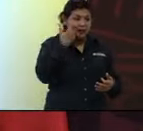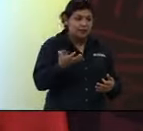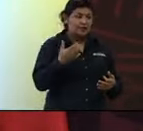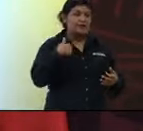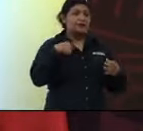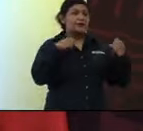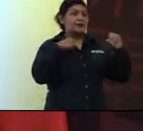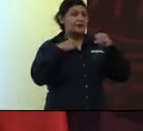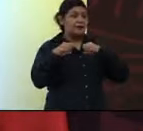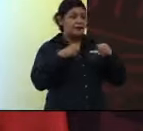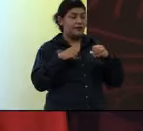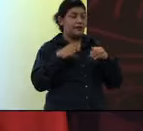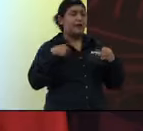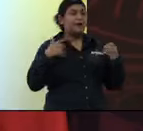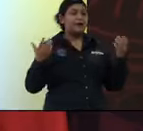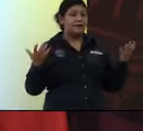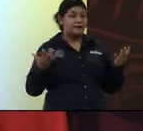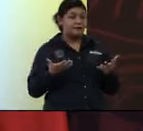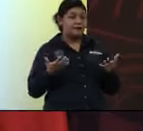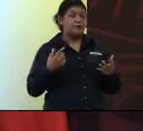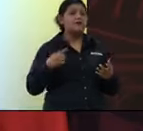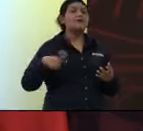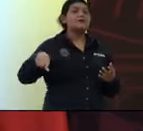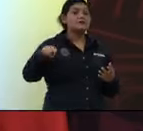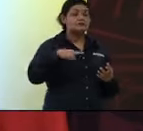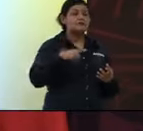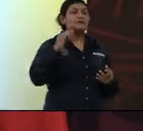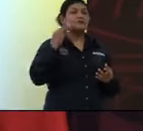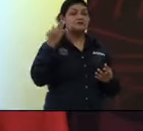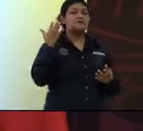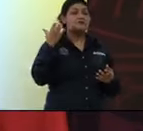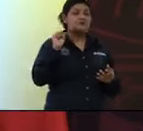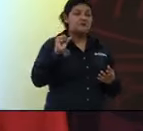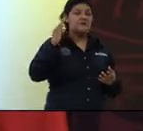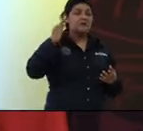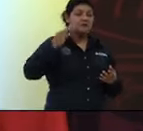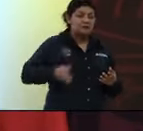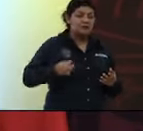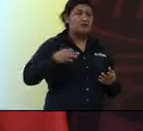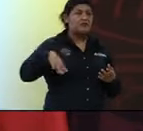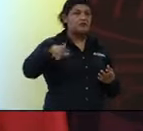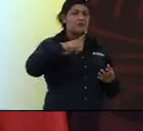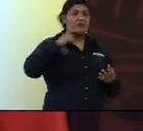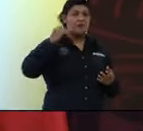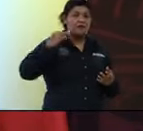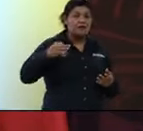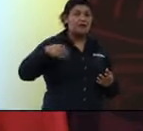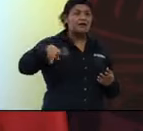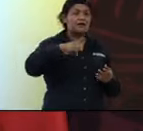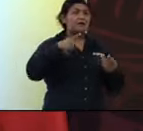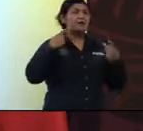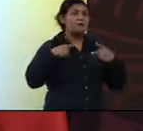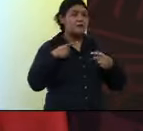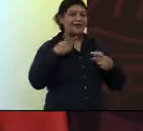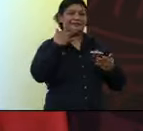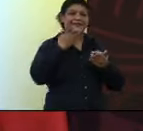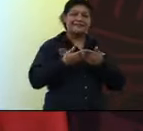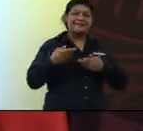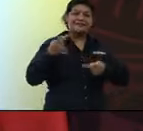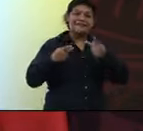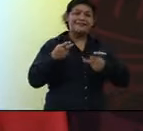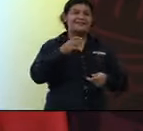nosotros realizamos, pues estén debidamente consensuadas, debidamente aprobadas, que la gente las reciba con agrado,